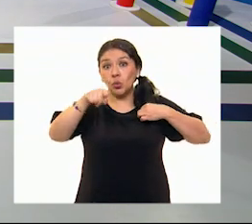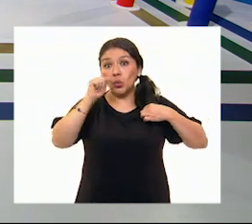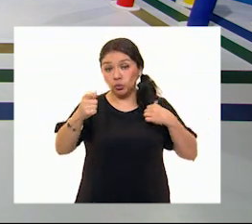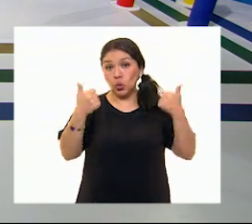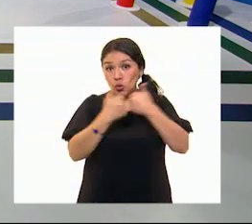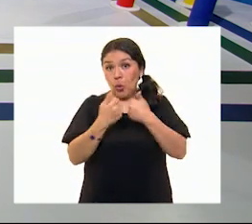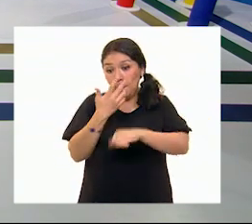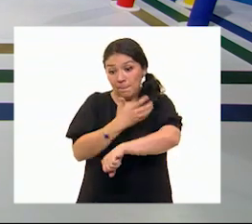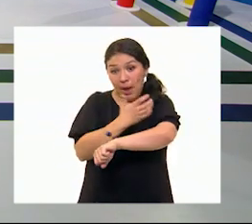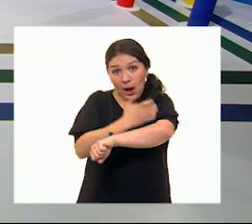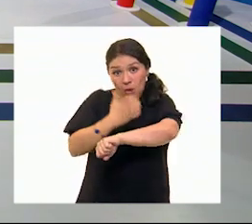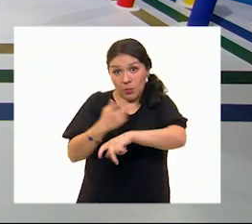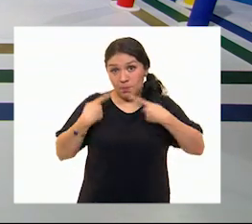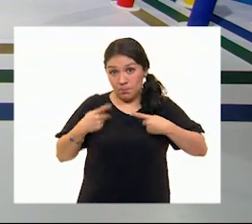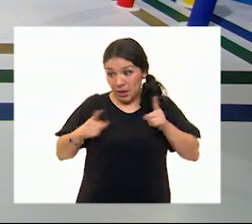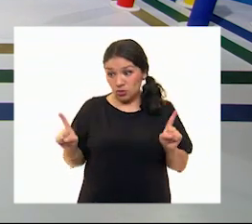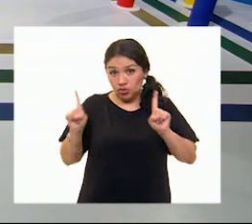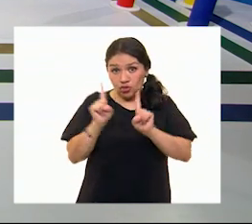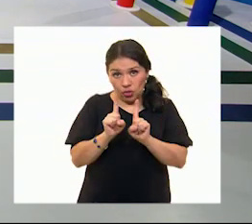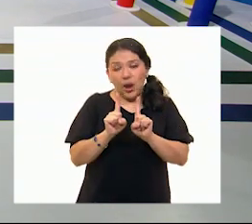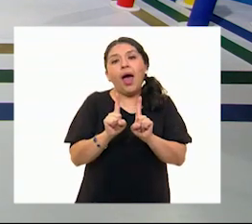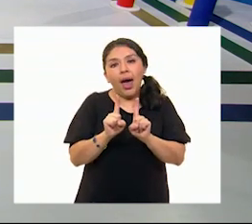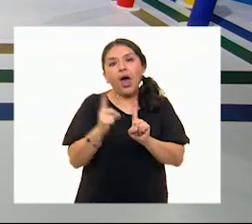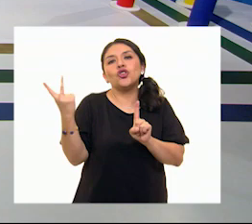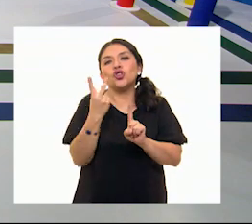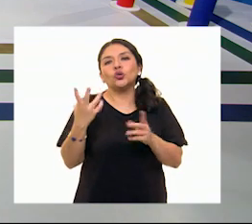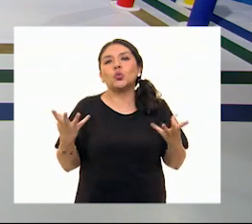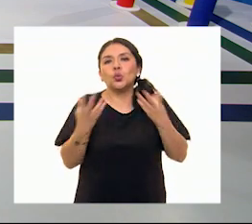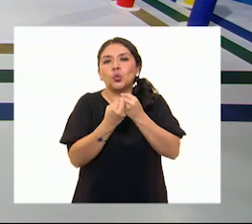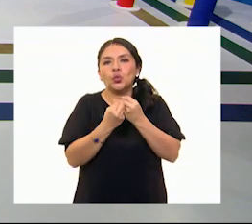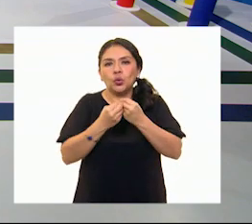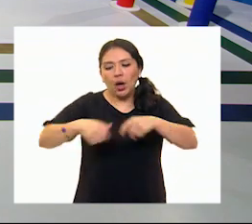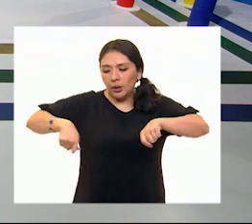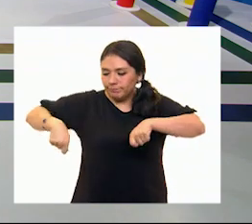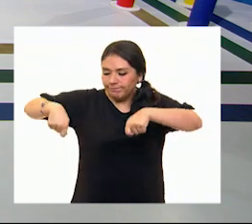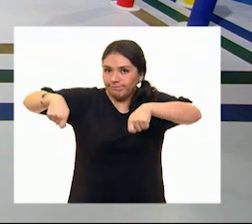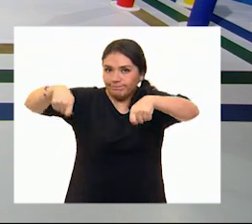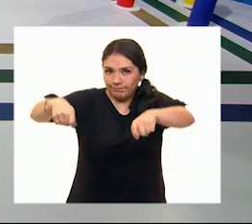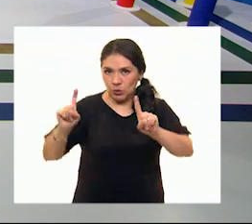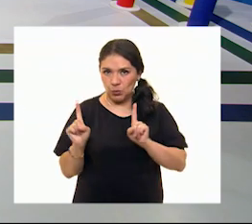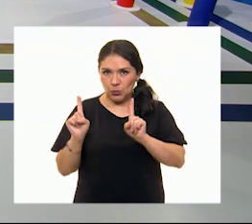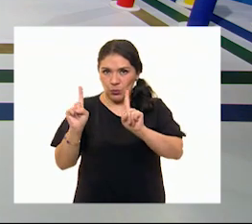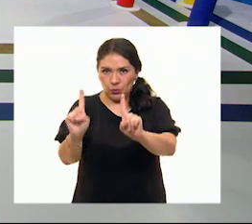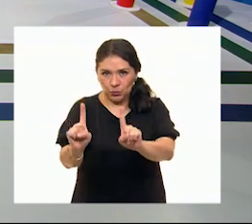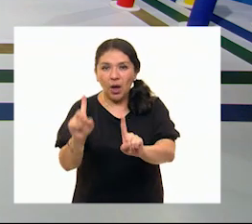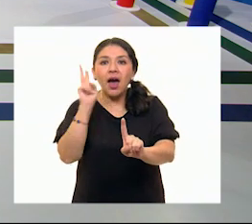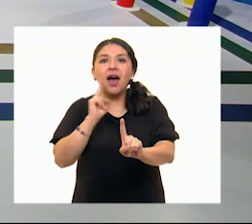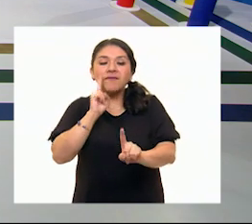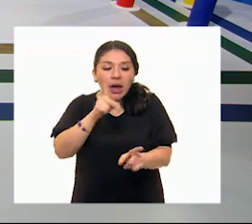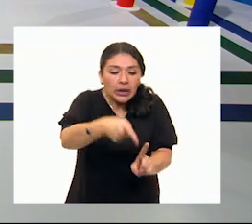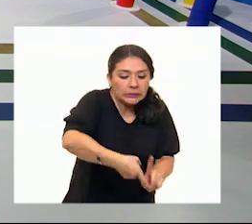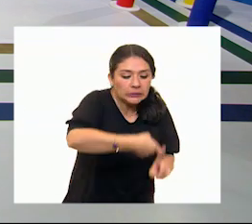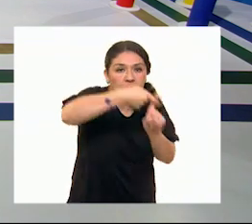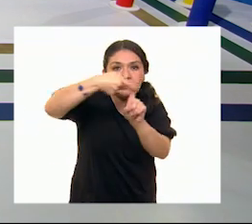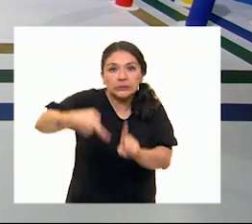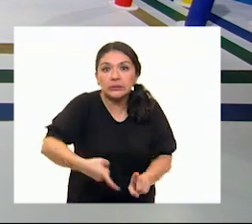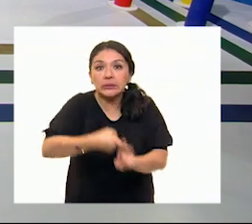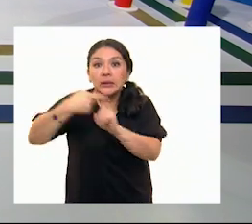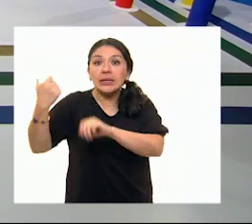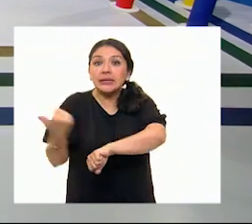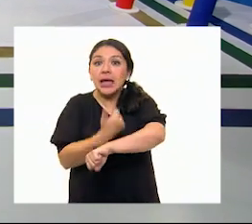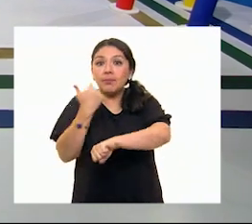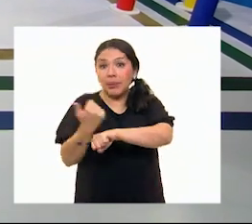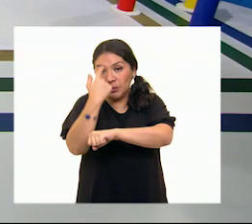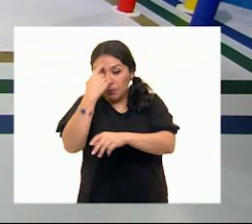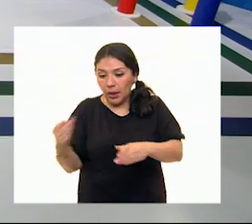colaborativa... Ajá. Vamos a sujetarla otra vez por los extremos inferiores y vamos a tratar de pescar los zapatos y llevarlos a la